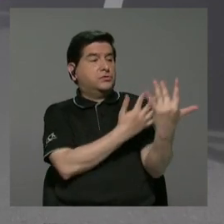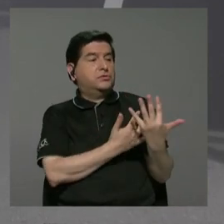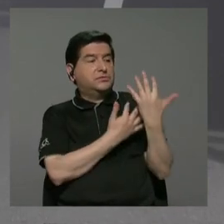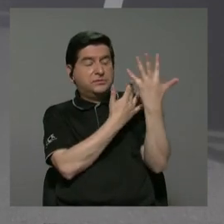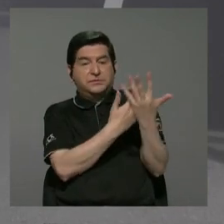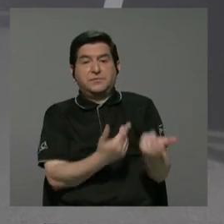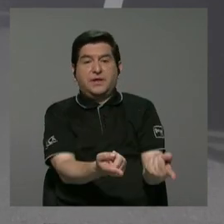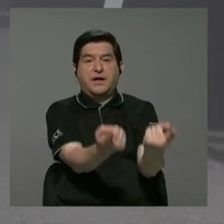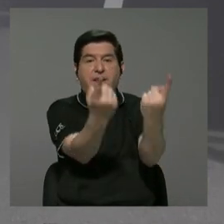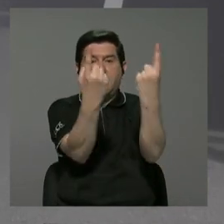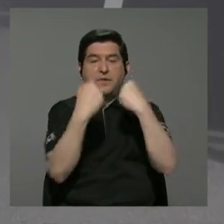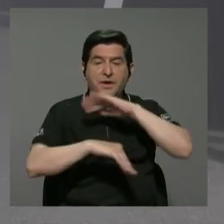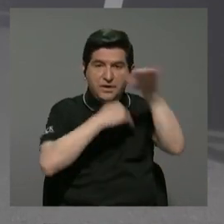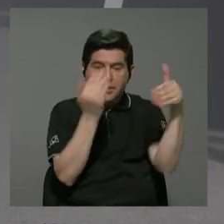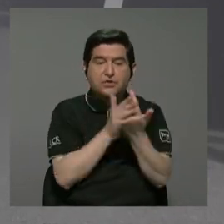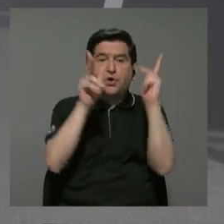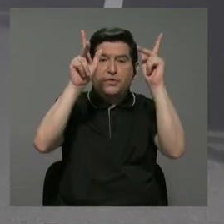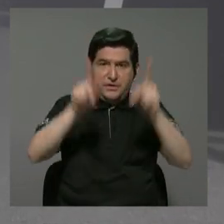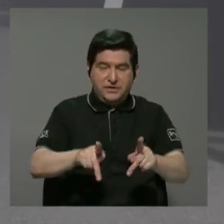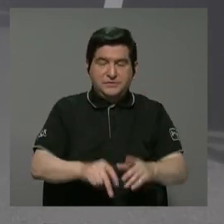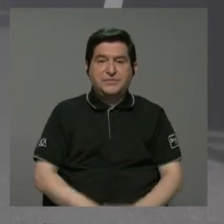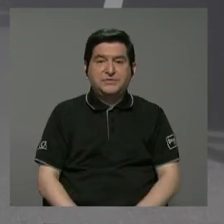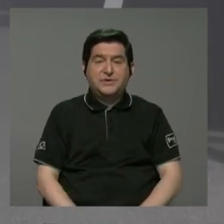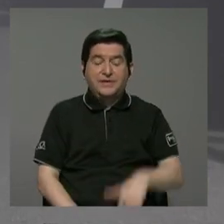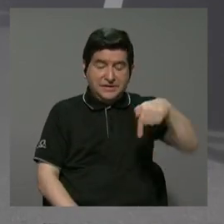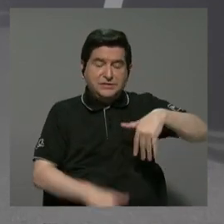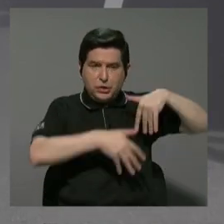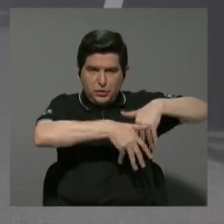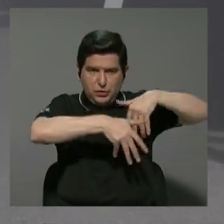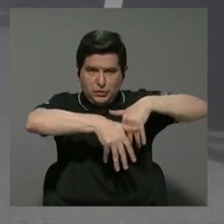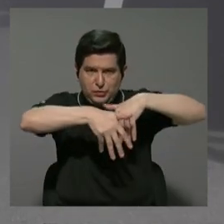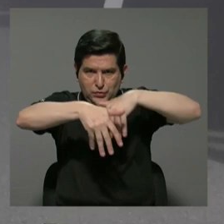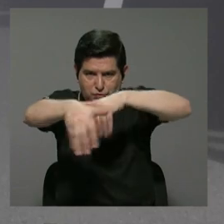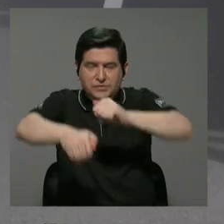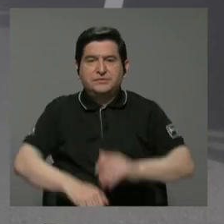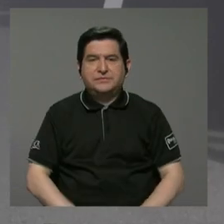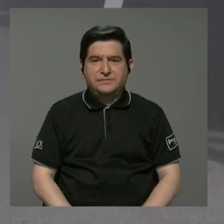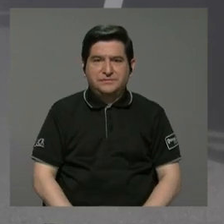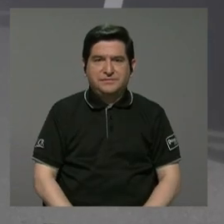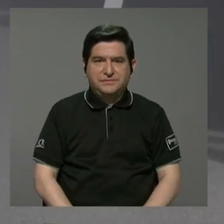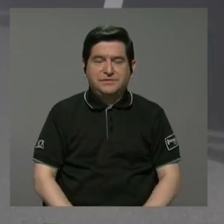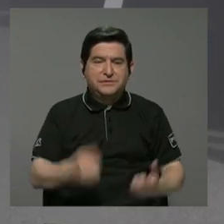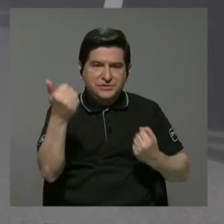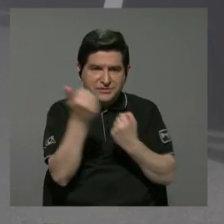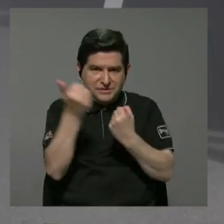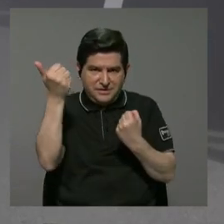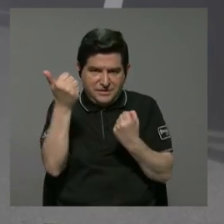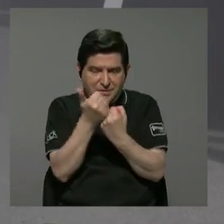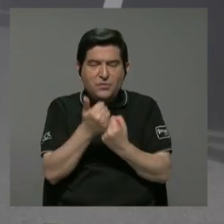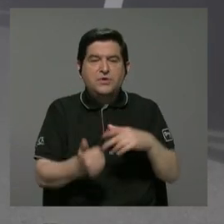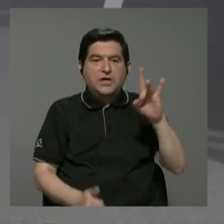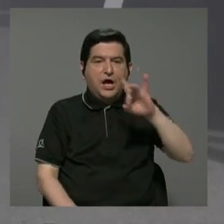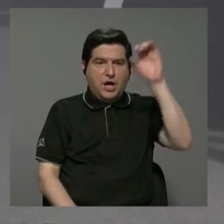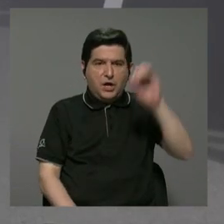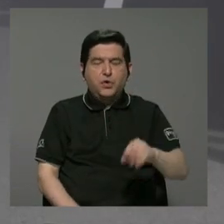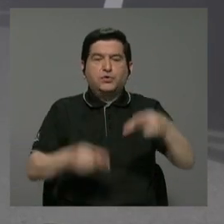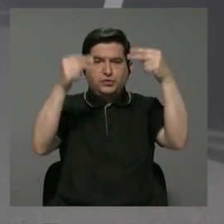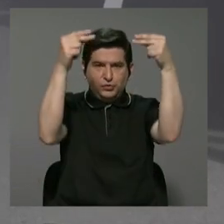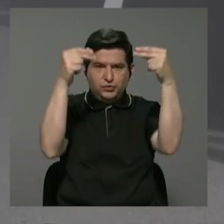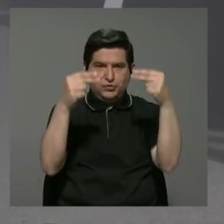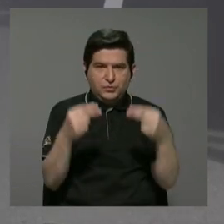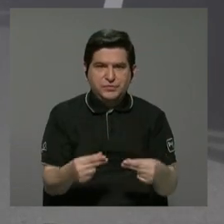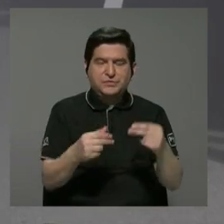que lleguen todas las personas que están en esta marcha de apoyo al 8% del